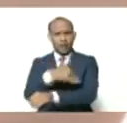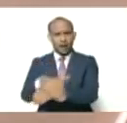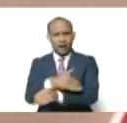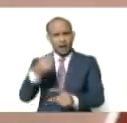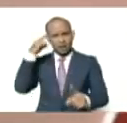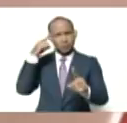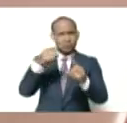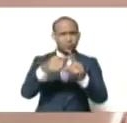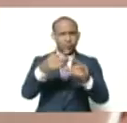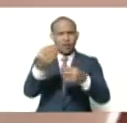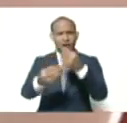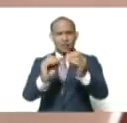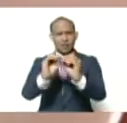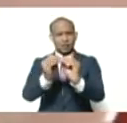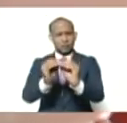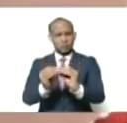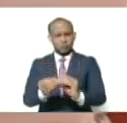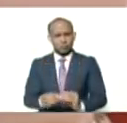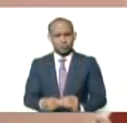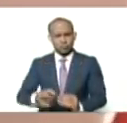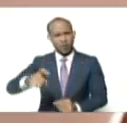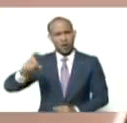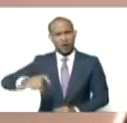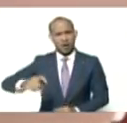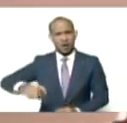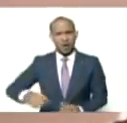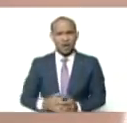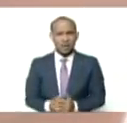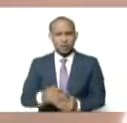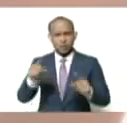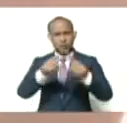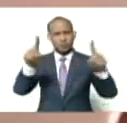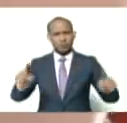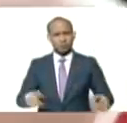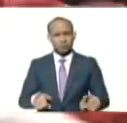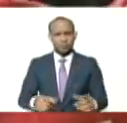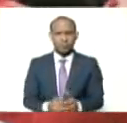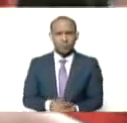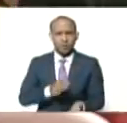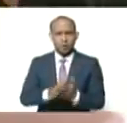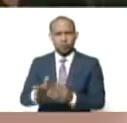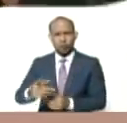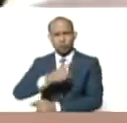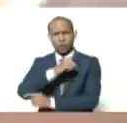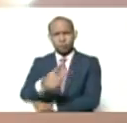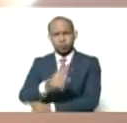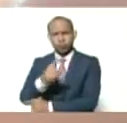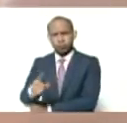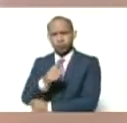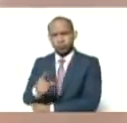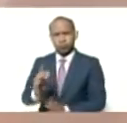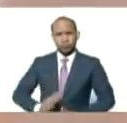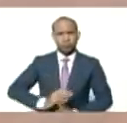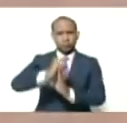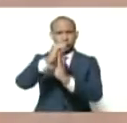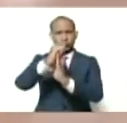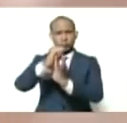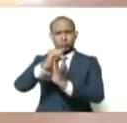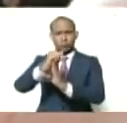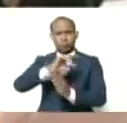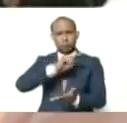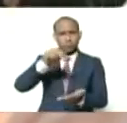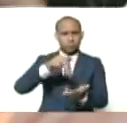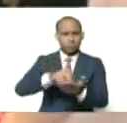realizar los ajustes donde sea necesario en el marco de las indicaciones que dicte la dirección nacional de